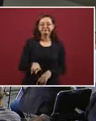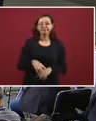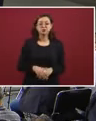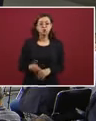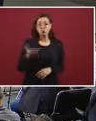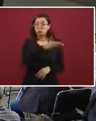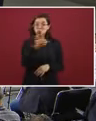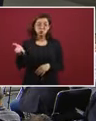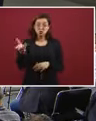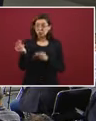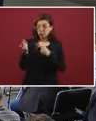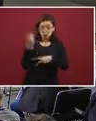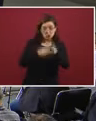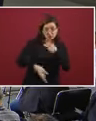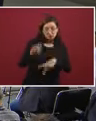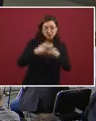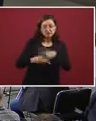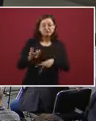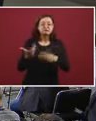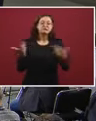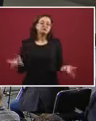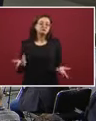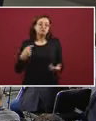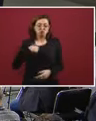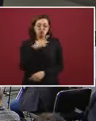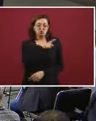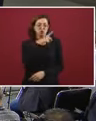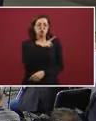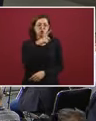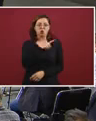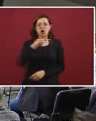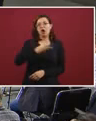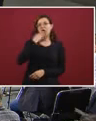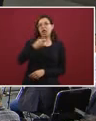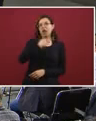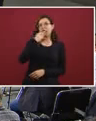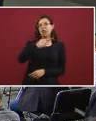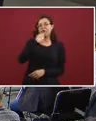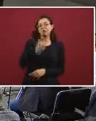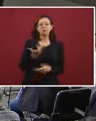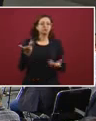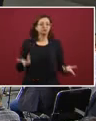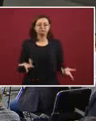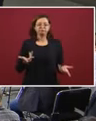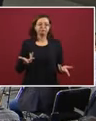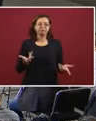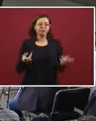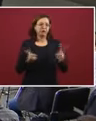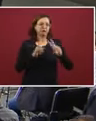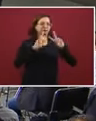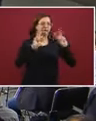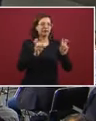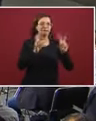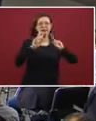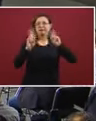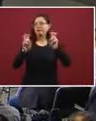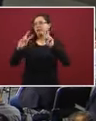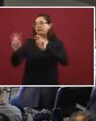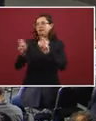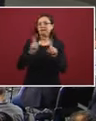no podríamos, serían monólogos, no podríamos tratar todos los temas